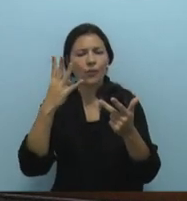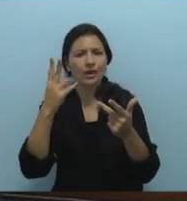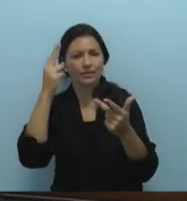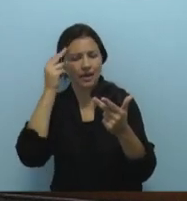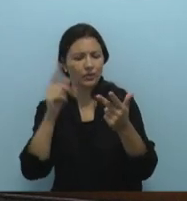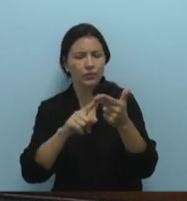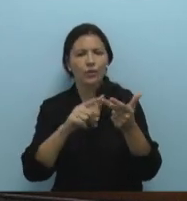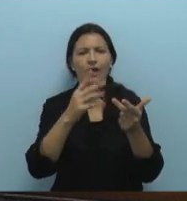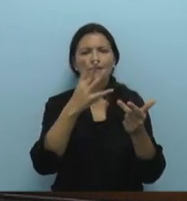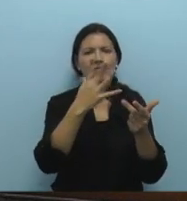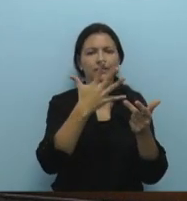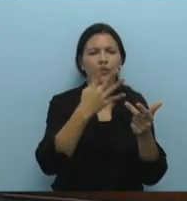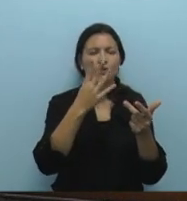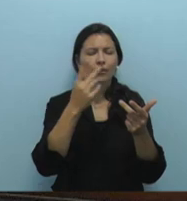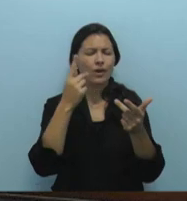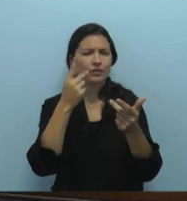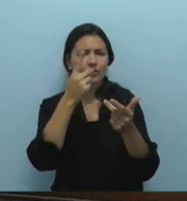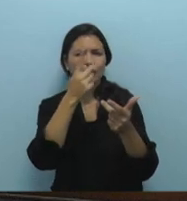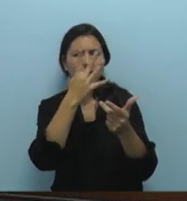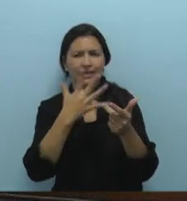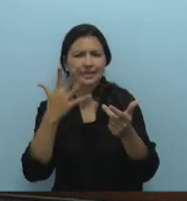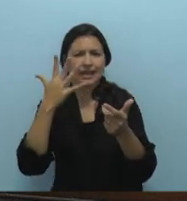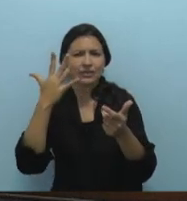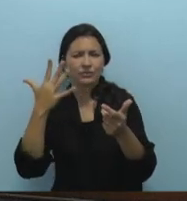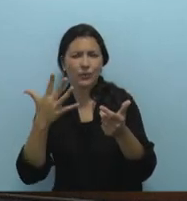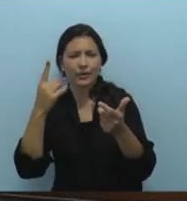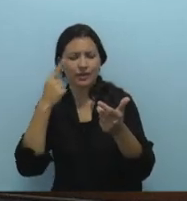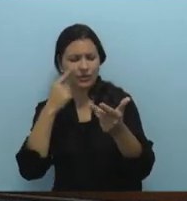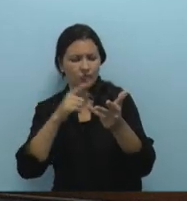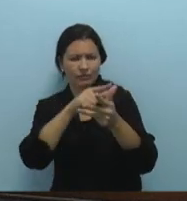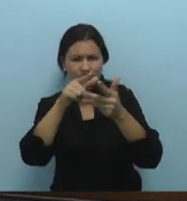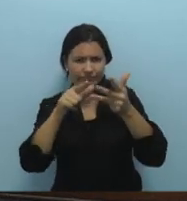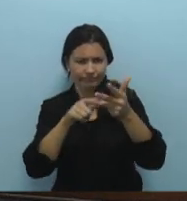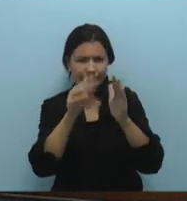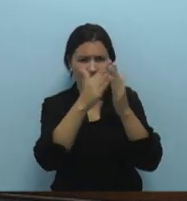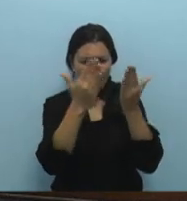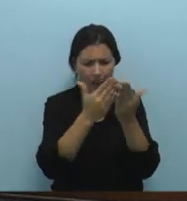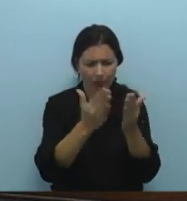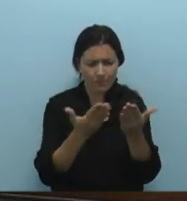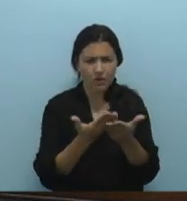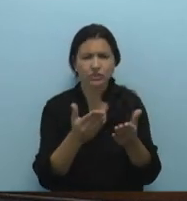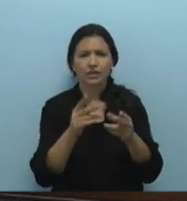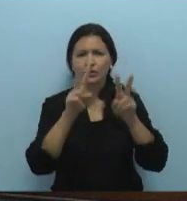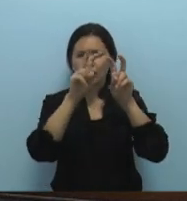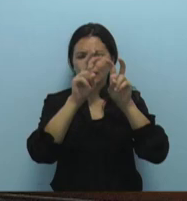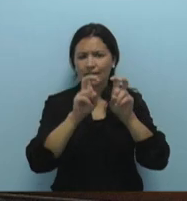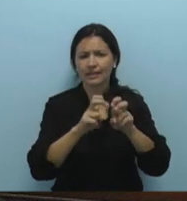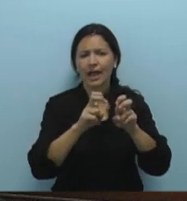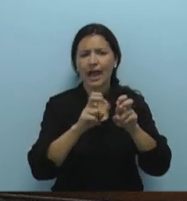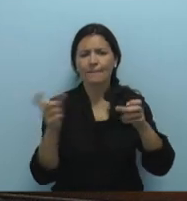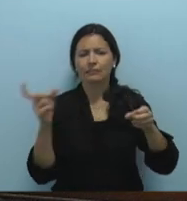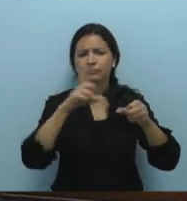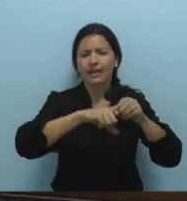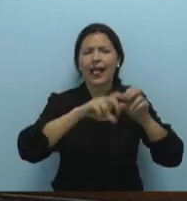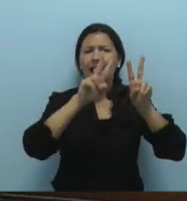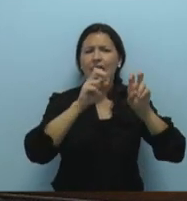54561, por ser todos proyectos de comunicación que tratan de la misma materia que el asunto número 22. ¿Nos recuerda el tema, diputada? El tema,